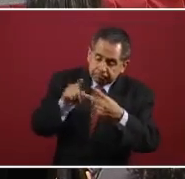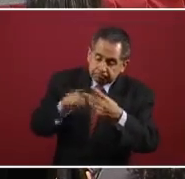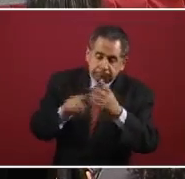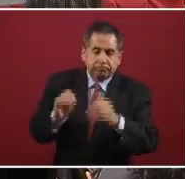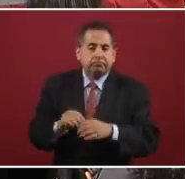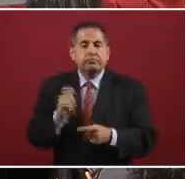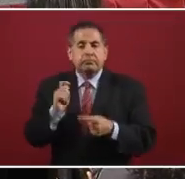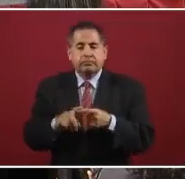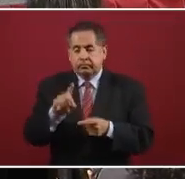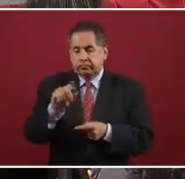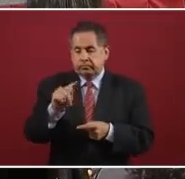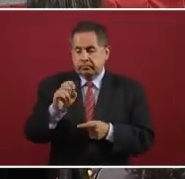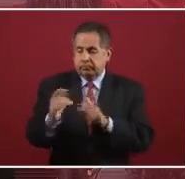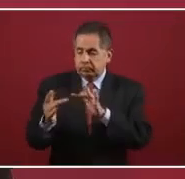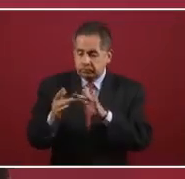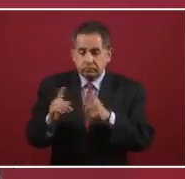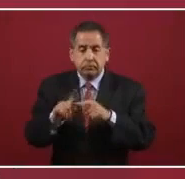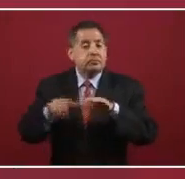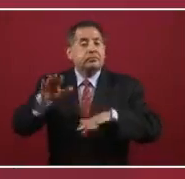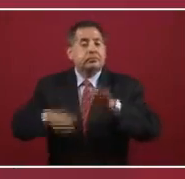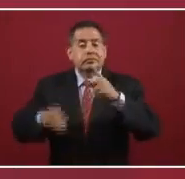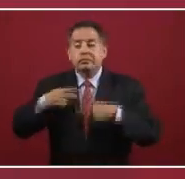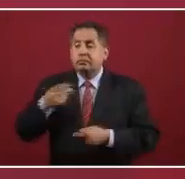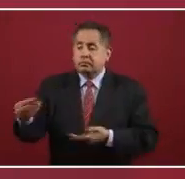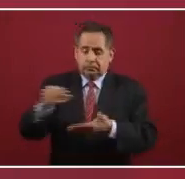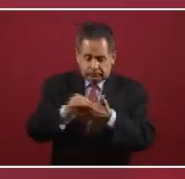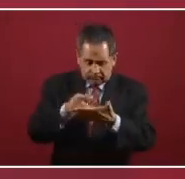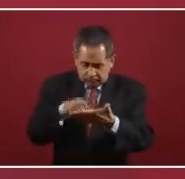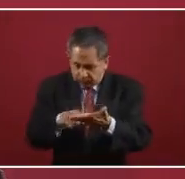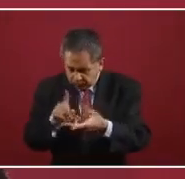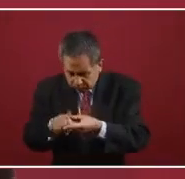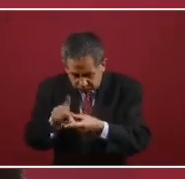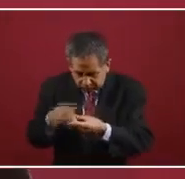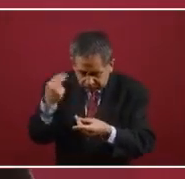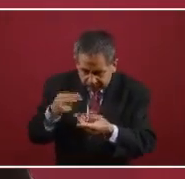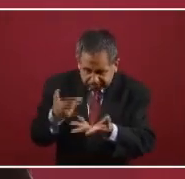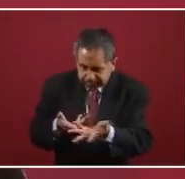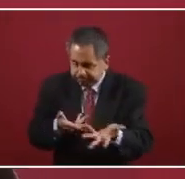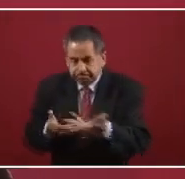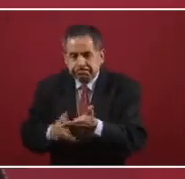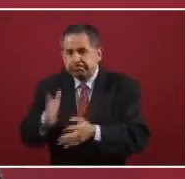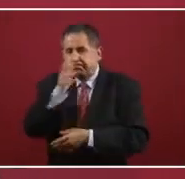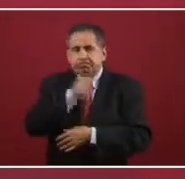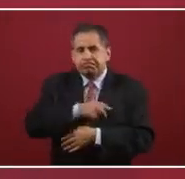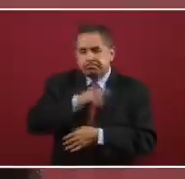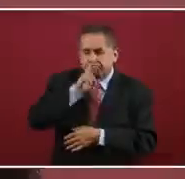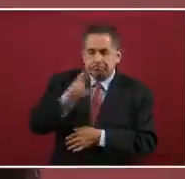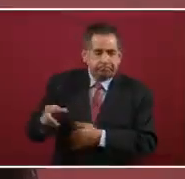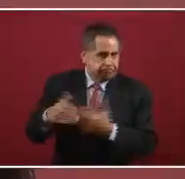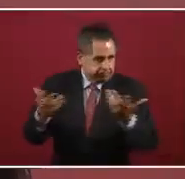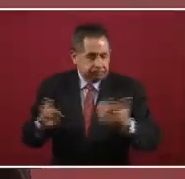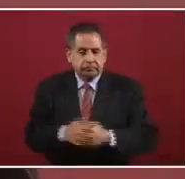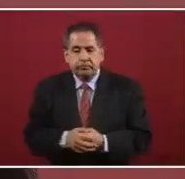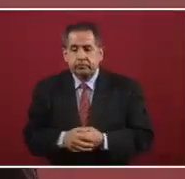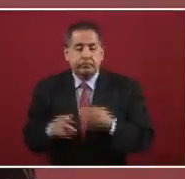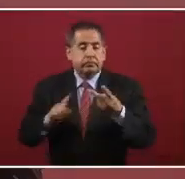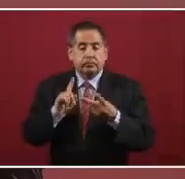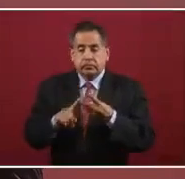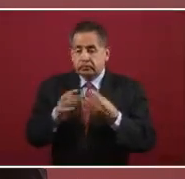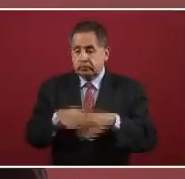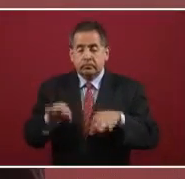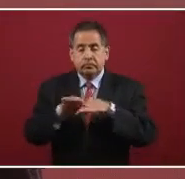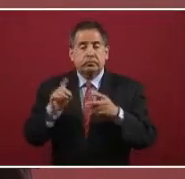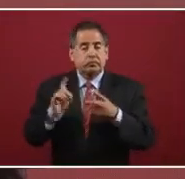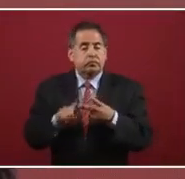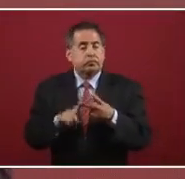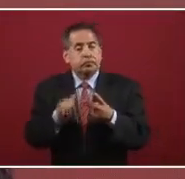son datos de contacto. A veces a la gente se le olvida poner sus datos y se nos dificulta mucho localizarlos. Datos de contacto, eso es muy